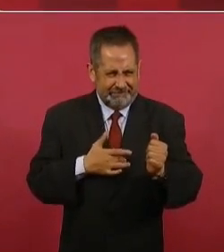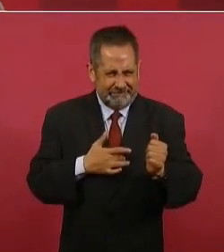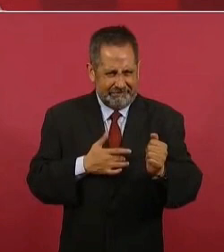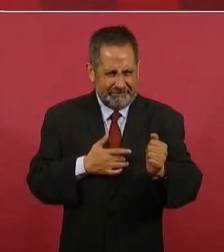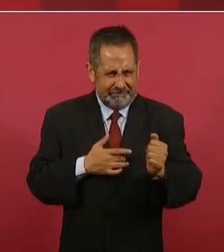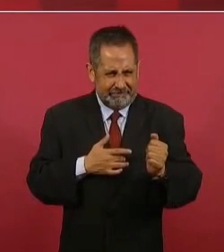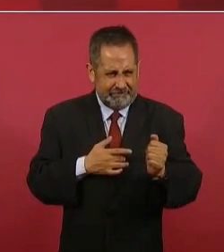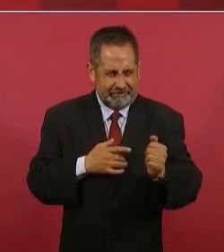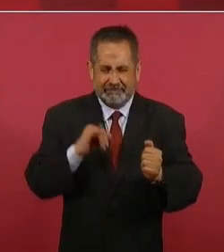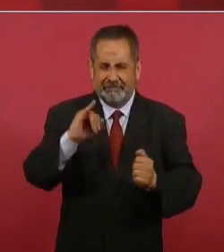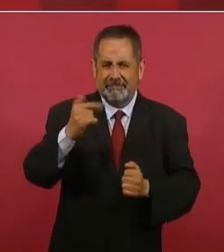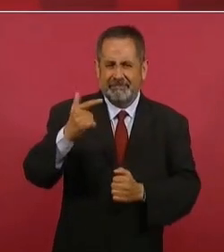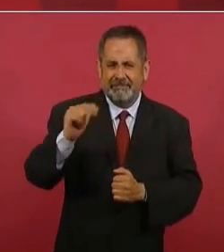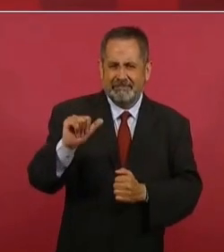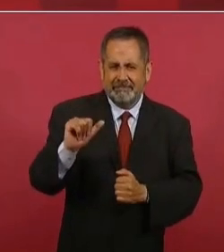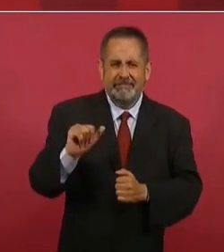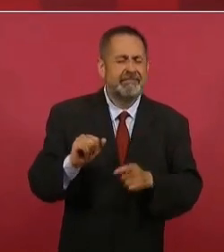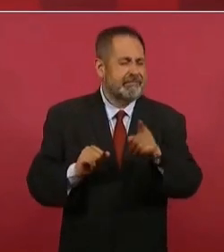IGA.